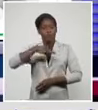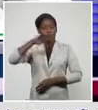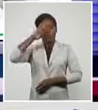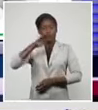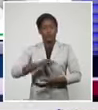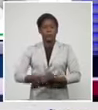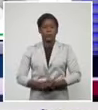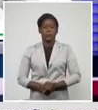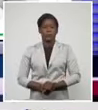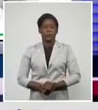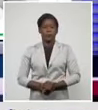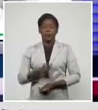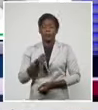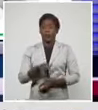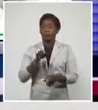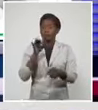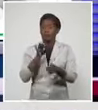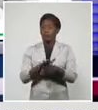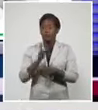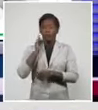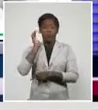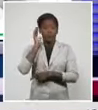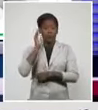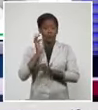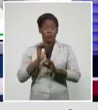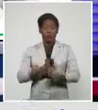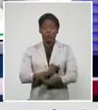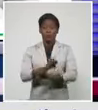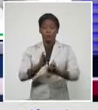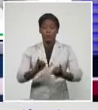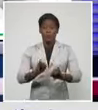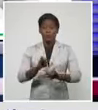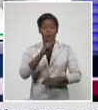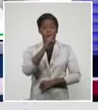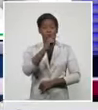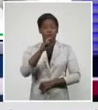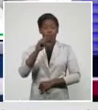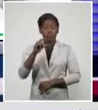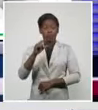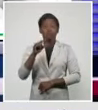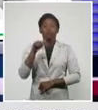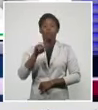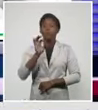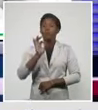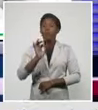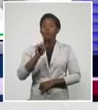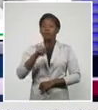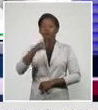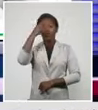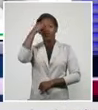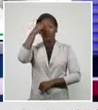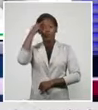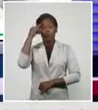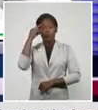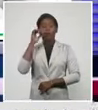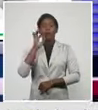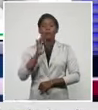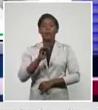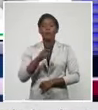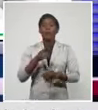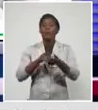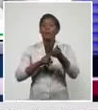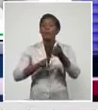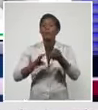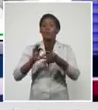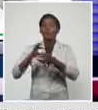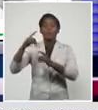hoy nuestra conferencia de prensa con esta información. El candidato vacunal Abdala llegó este domingo al Alto Oriente cubano, a la provincia de